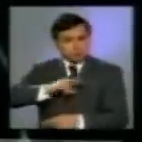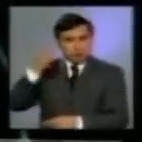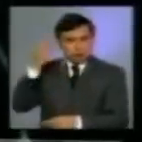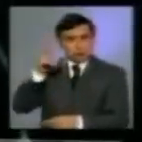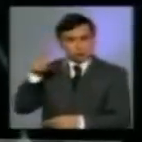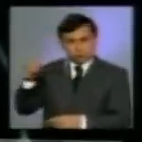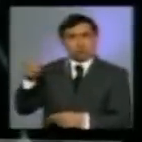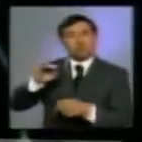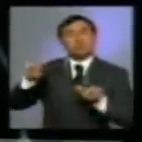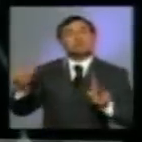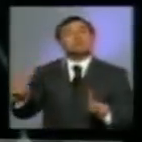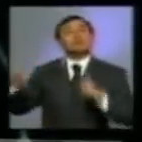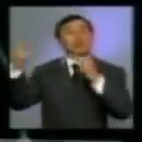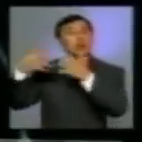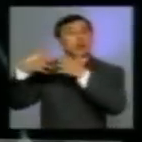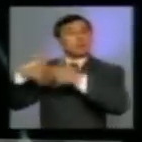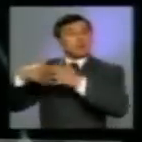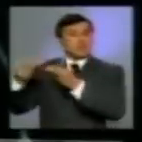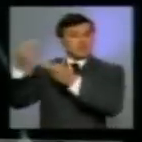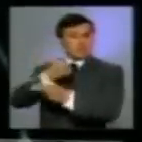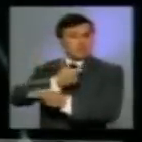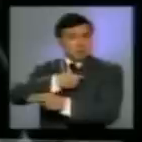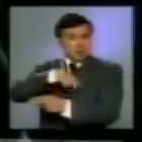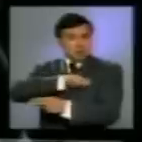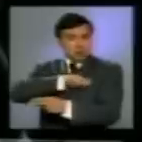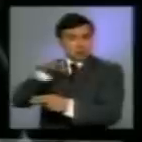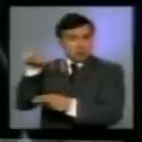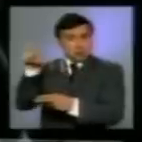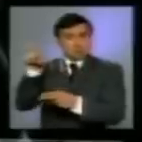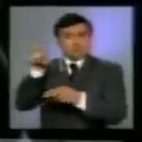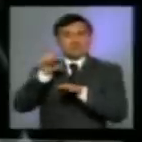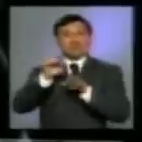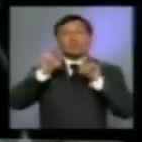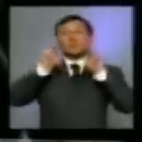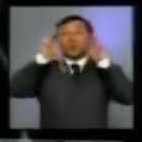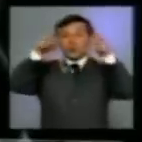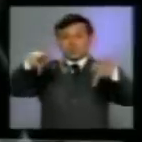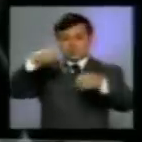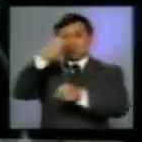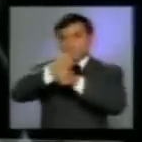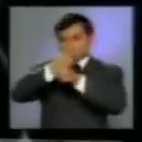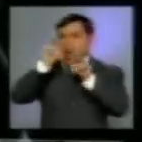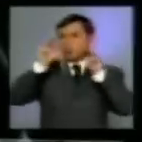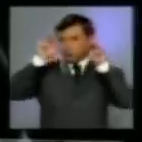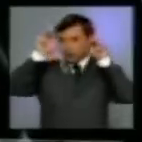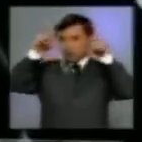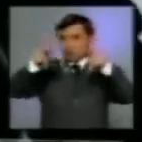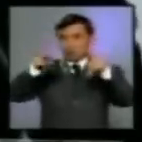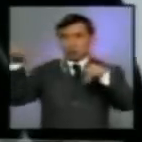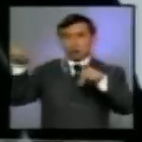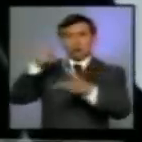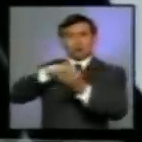española la construcción del segundo piso de paga. Yo construí un segundo